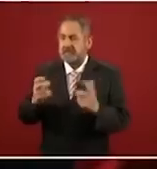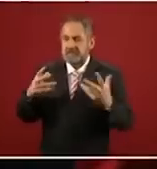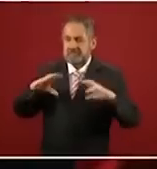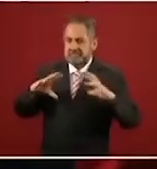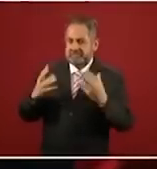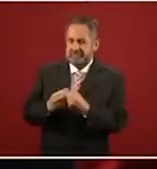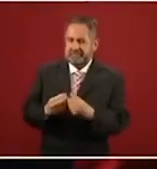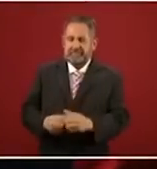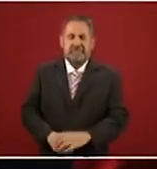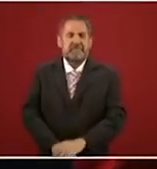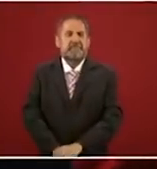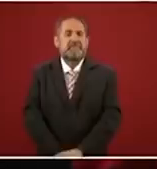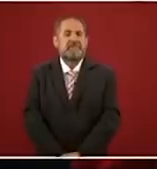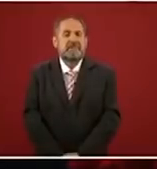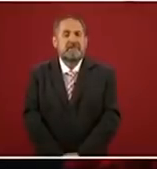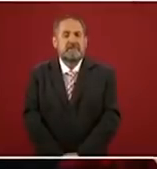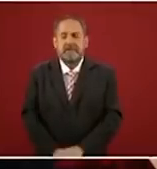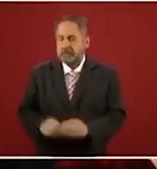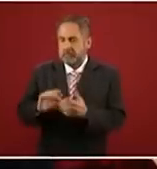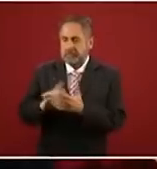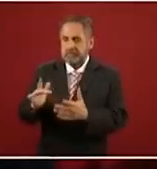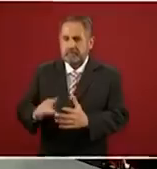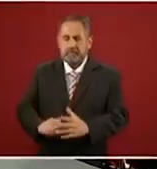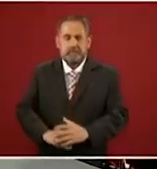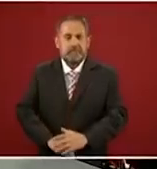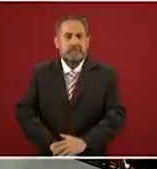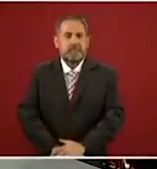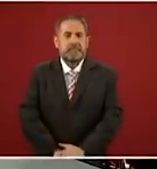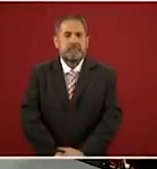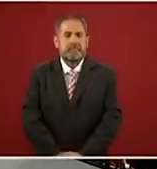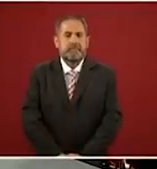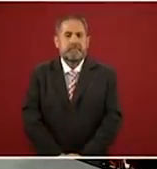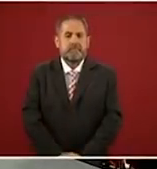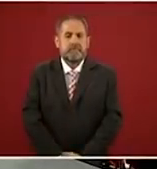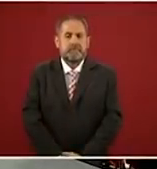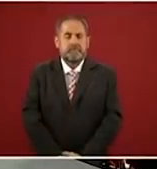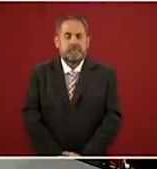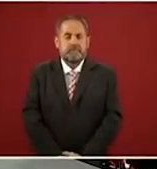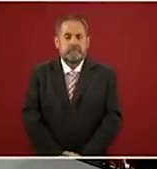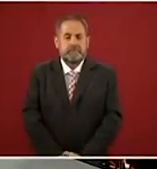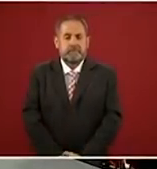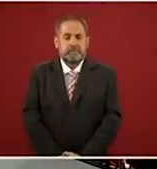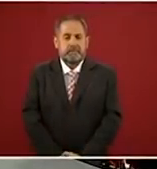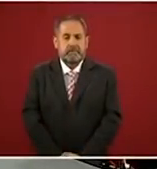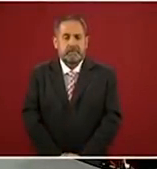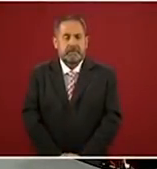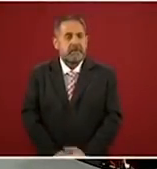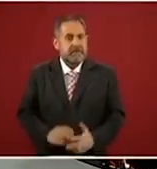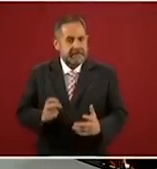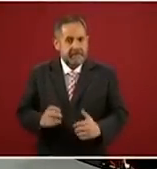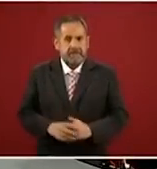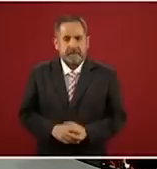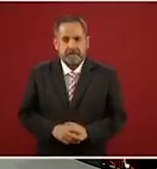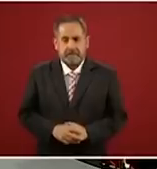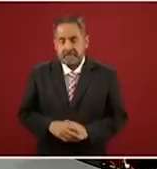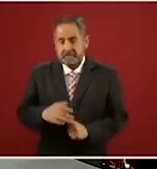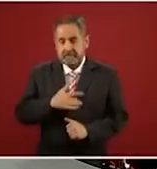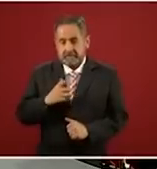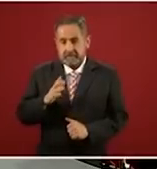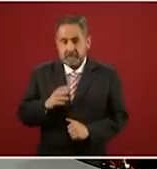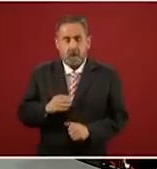resumida muchas gracias y este si les parece